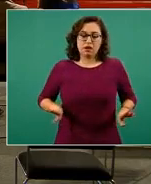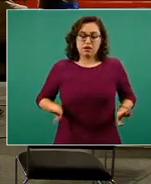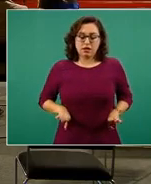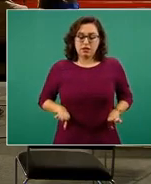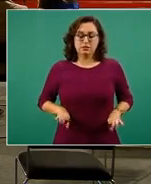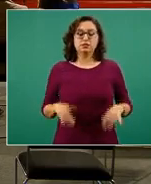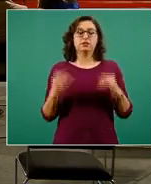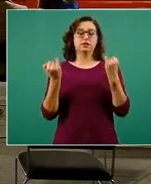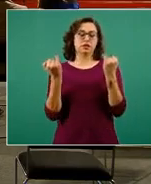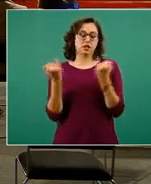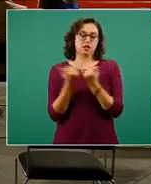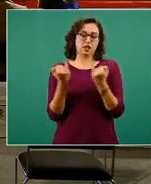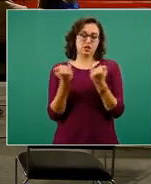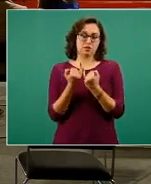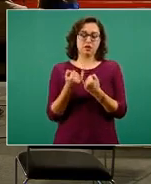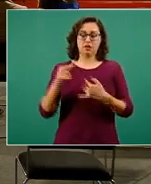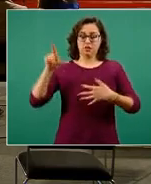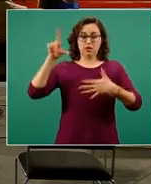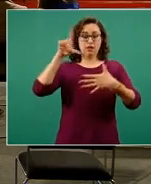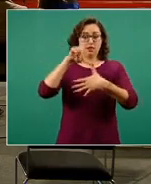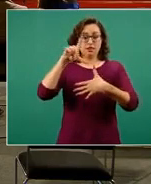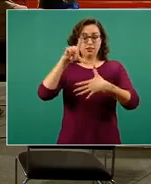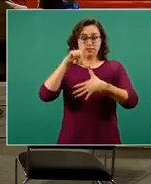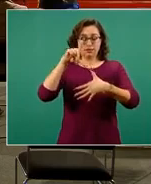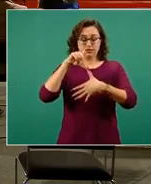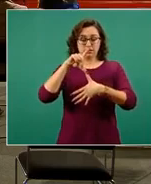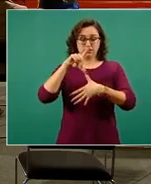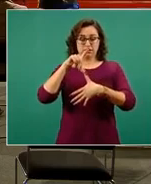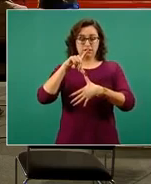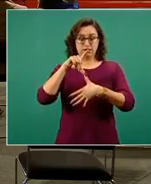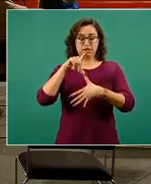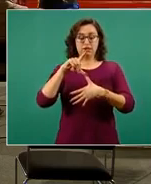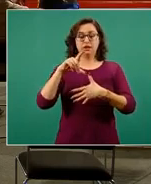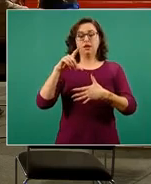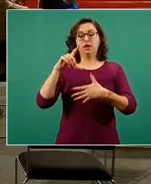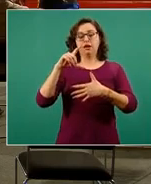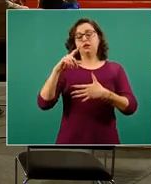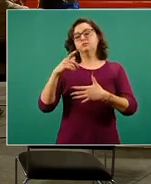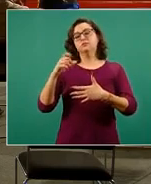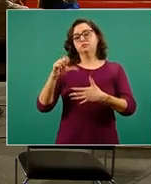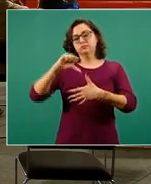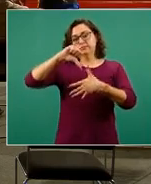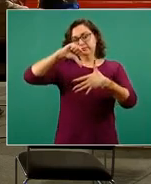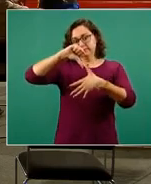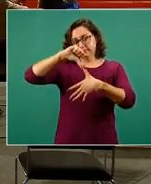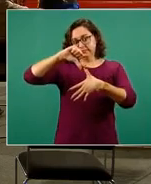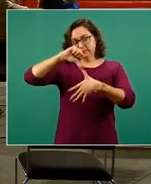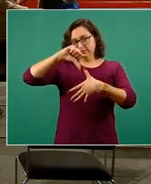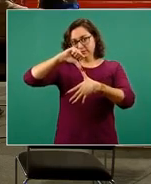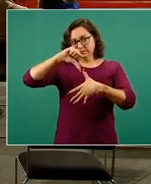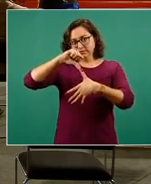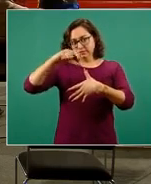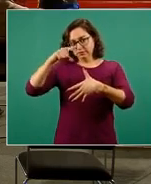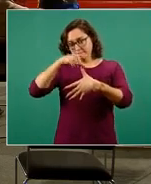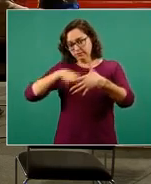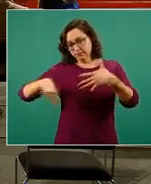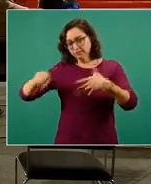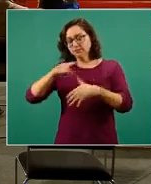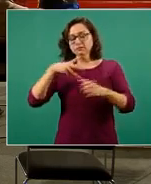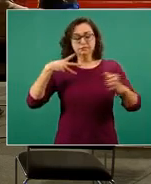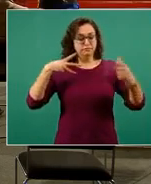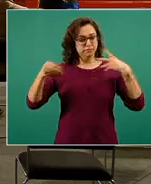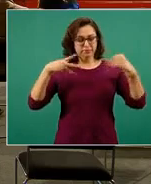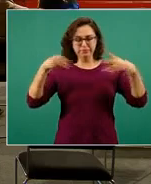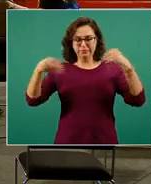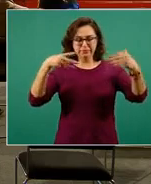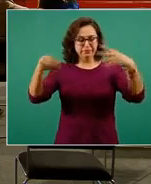enero en América Latina, particularmente América del Sur. Hay varios países que volvieron a tener oleadas epidémicas,